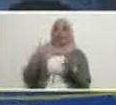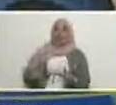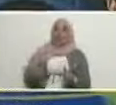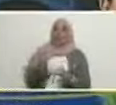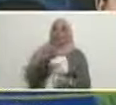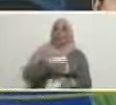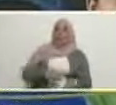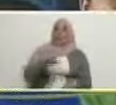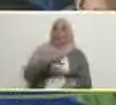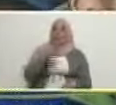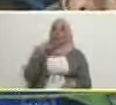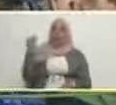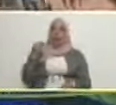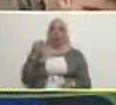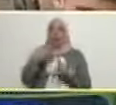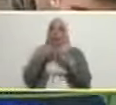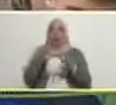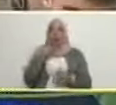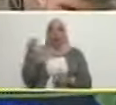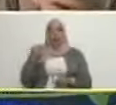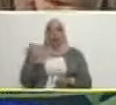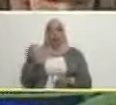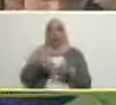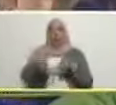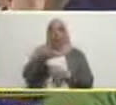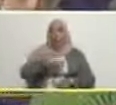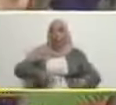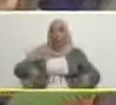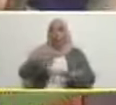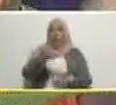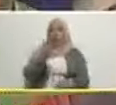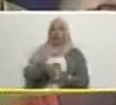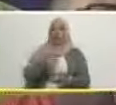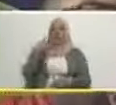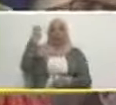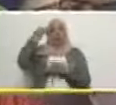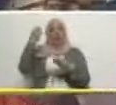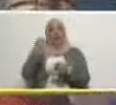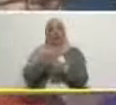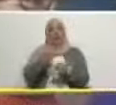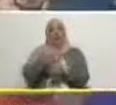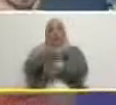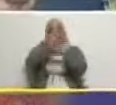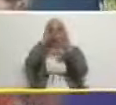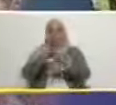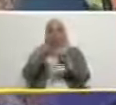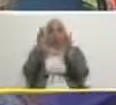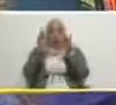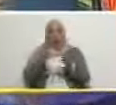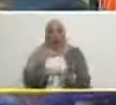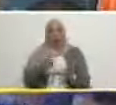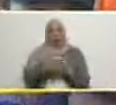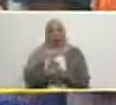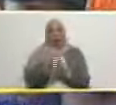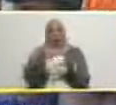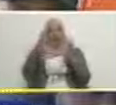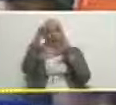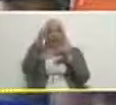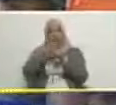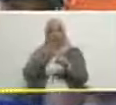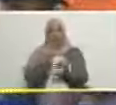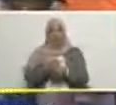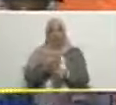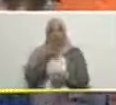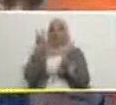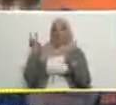zona juventud, para que todos los jóvenes tengan un lugar a donde ir para soñar, para ser felices y para construir, para atenderlo. Es